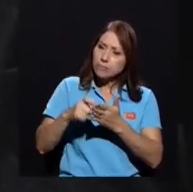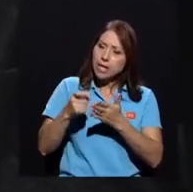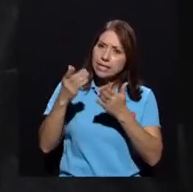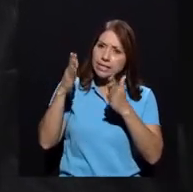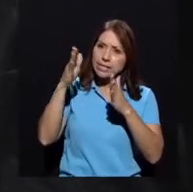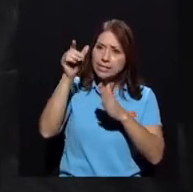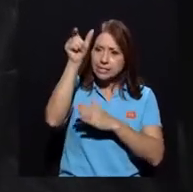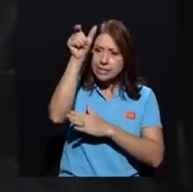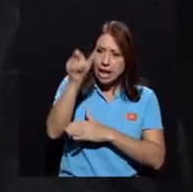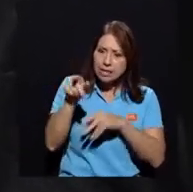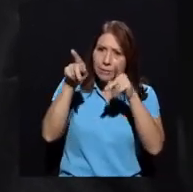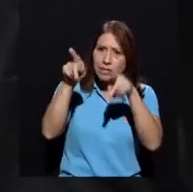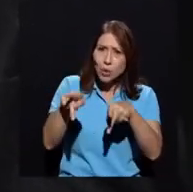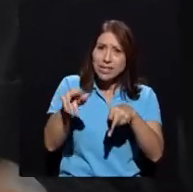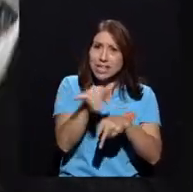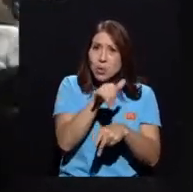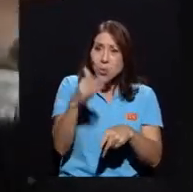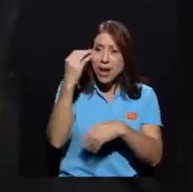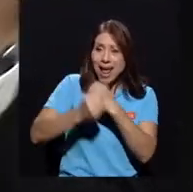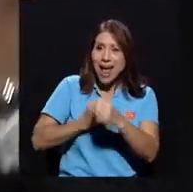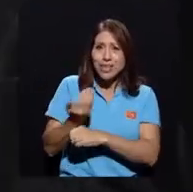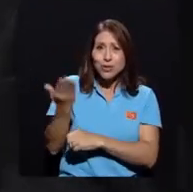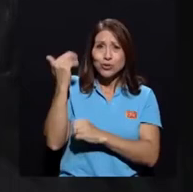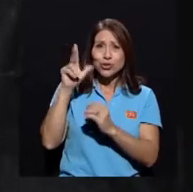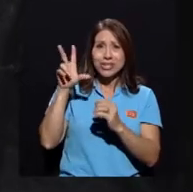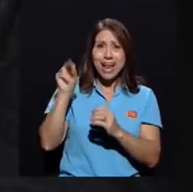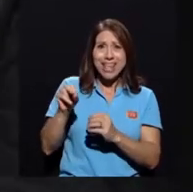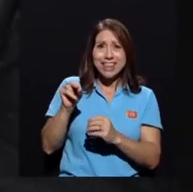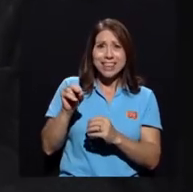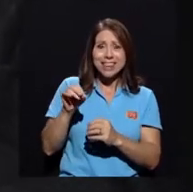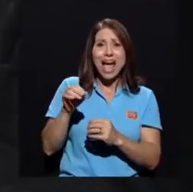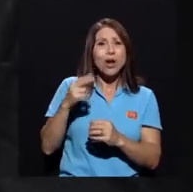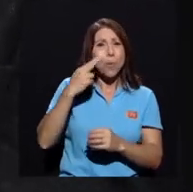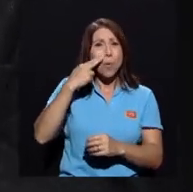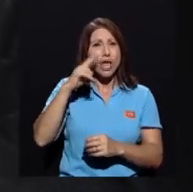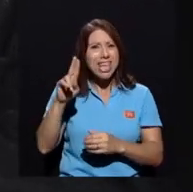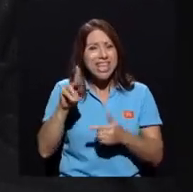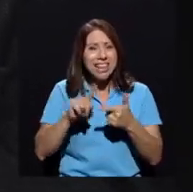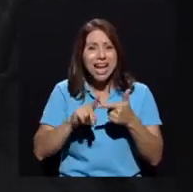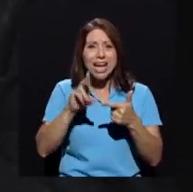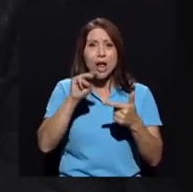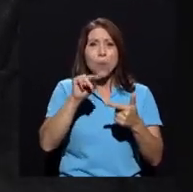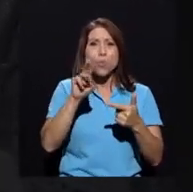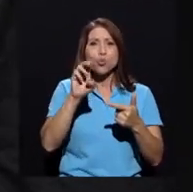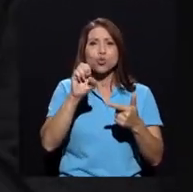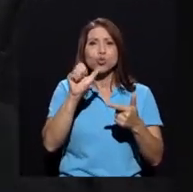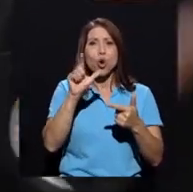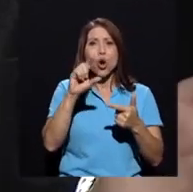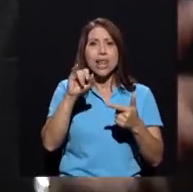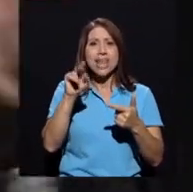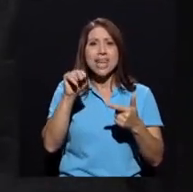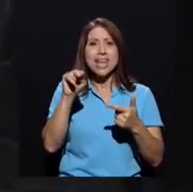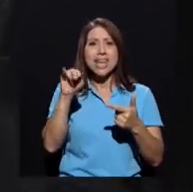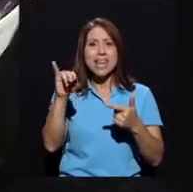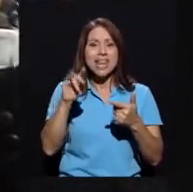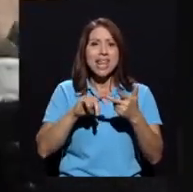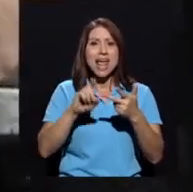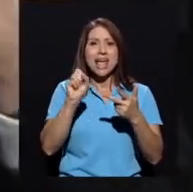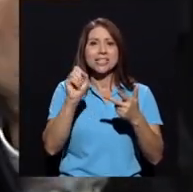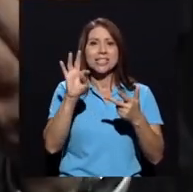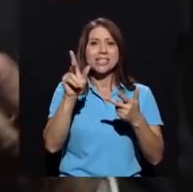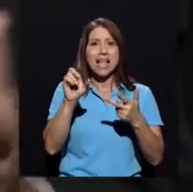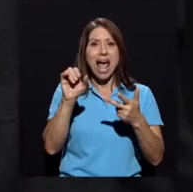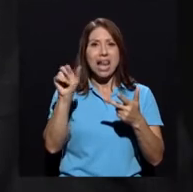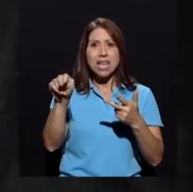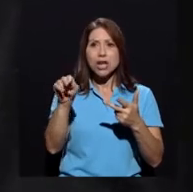los dictadores de los años 30, de donde venía un poco la filosofía, Hitler, Mussolini y Stalin, no importa las ideologías, es